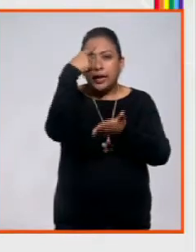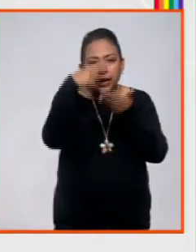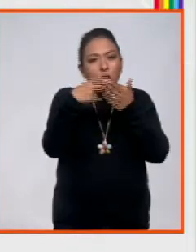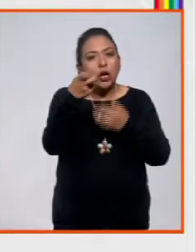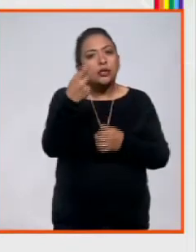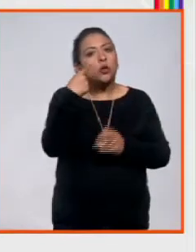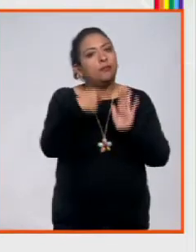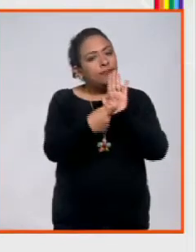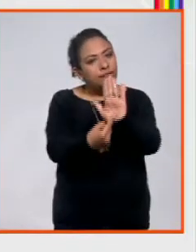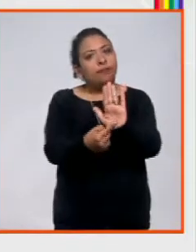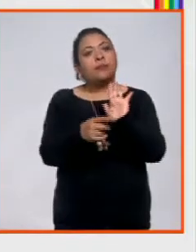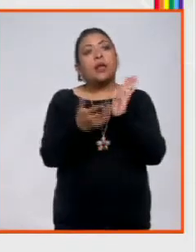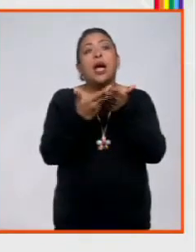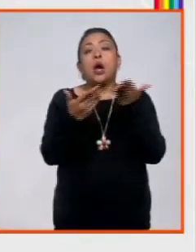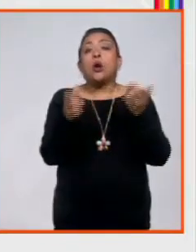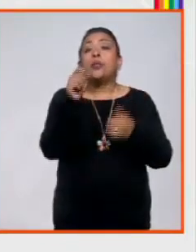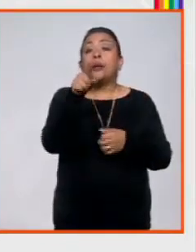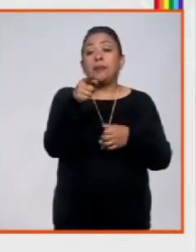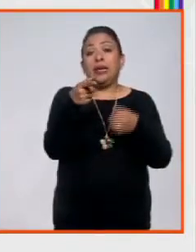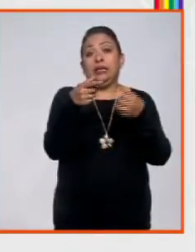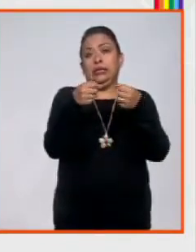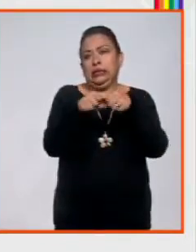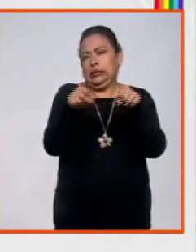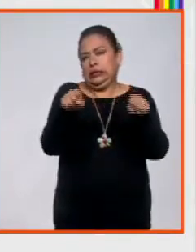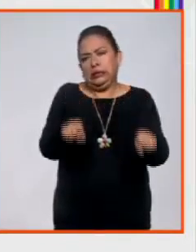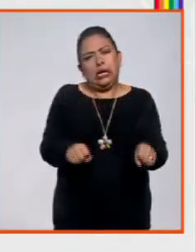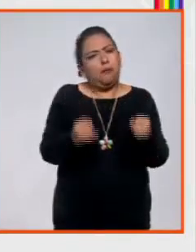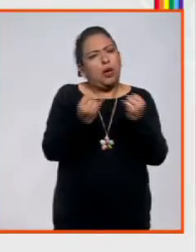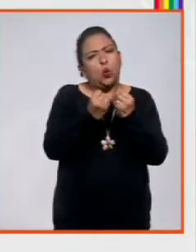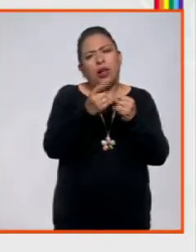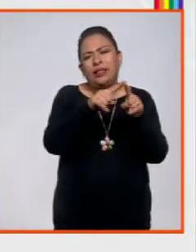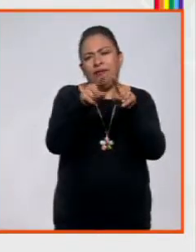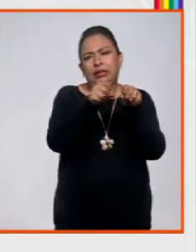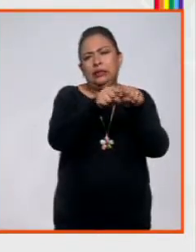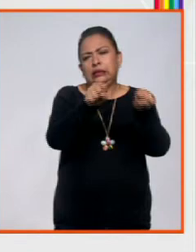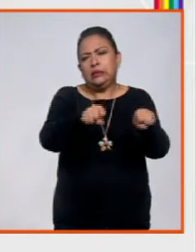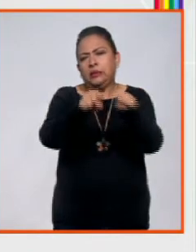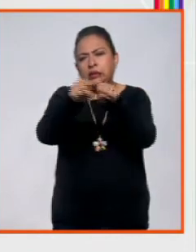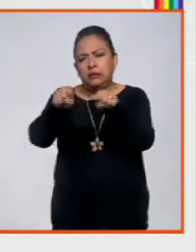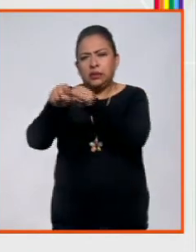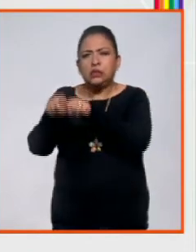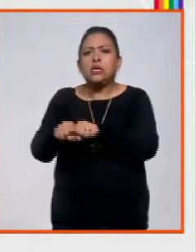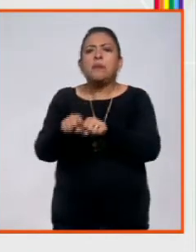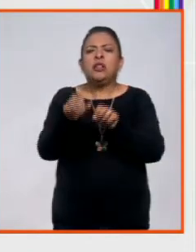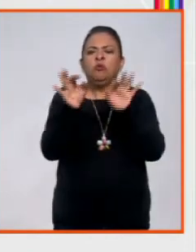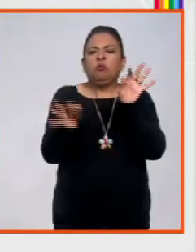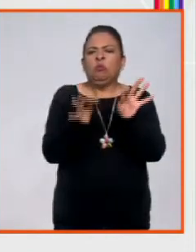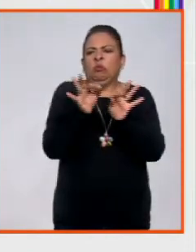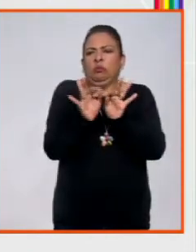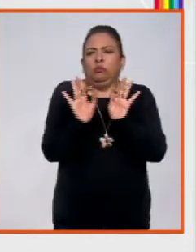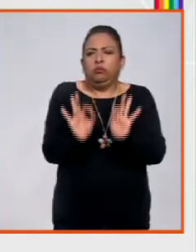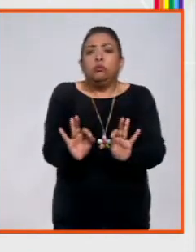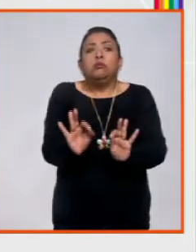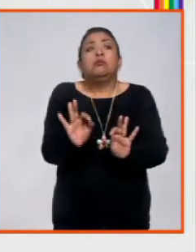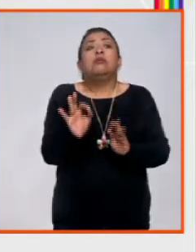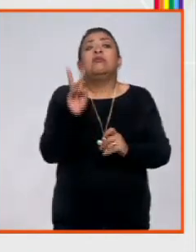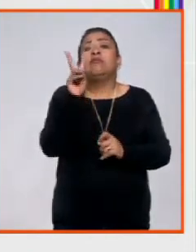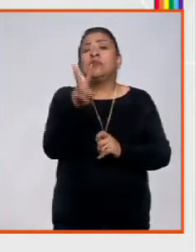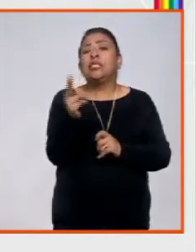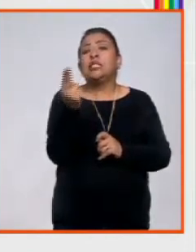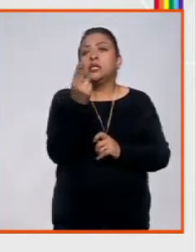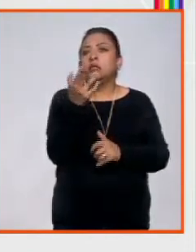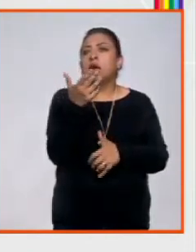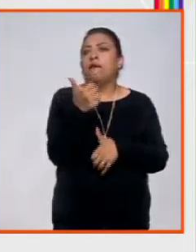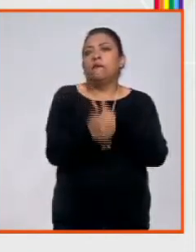que hay que ver ahora también es un sistema como todos los sistemas digamos de excelencia que implican cierta